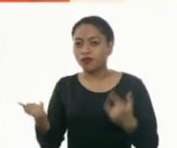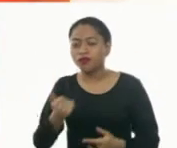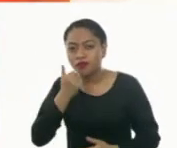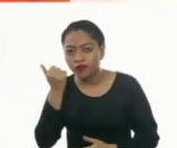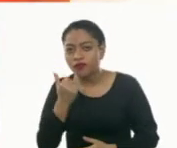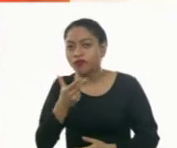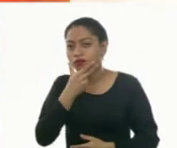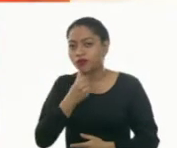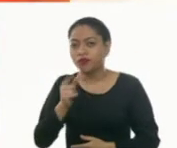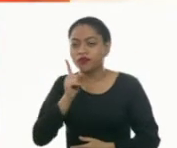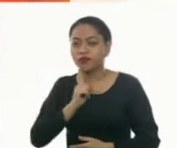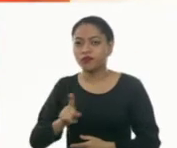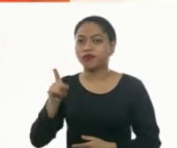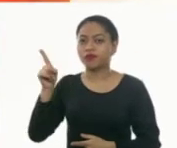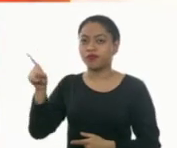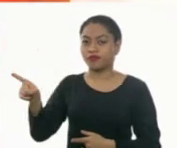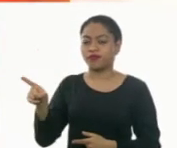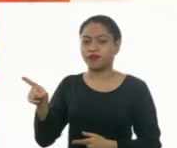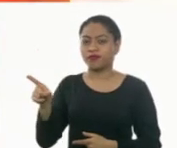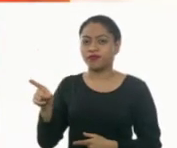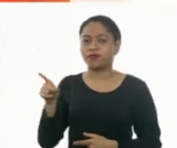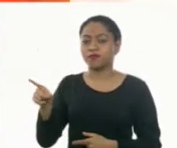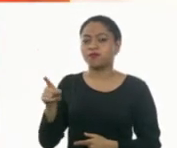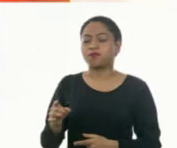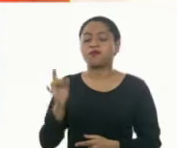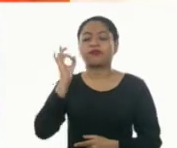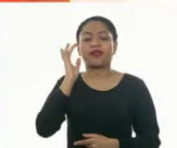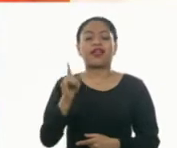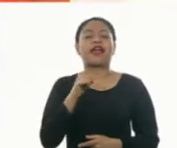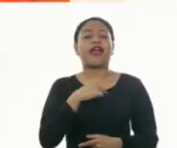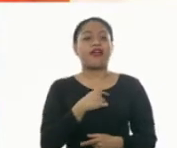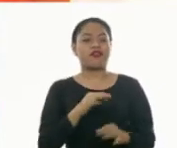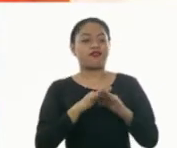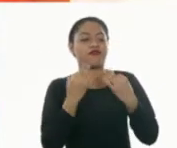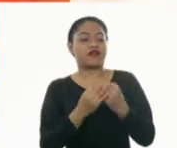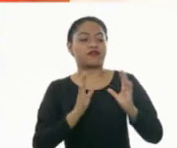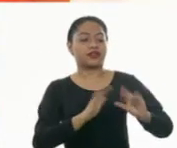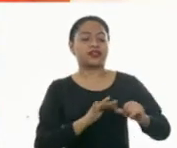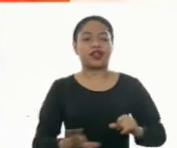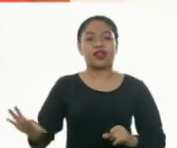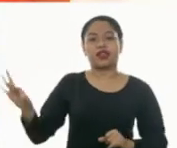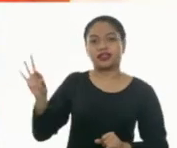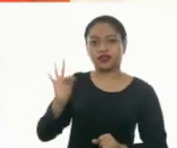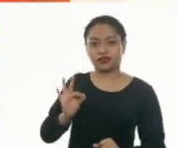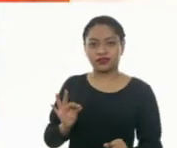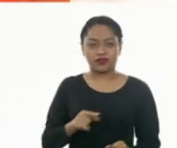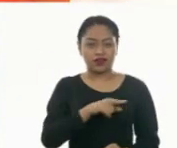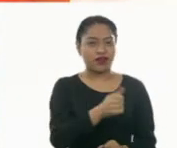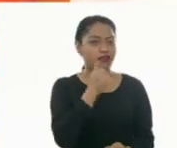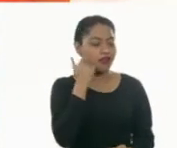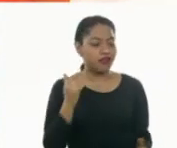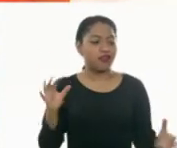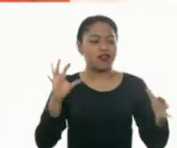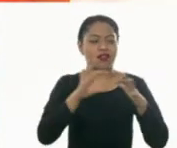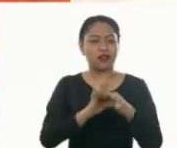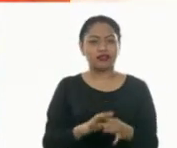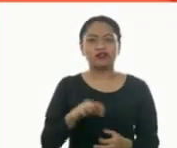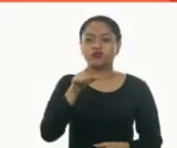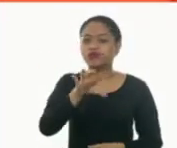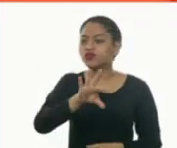tenido para poder decir, voy a utilizar este método con esta alumna o con este alumno? ¿Cómo lo